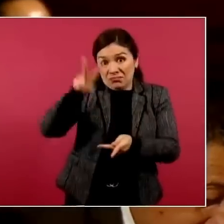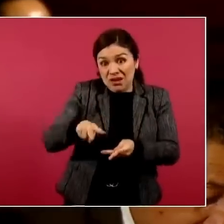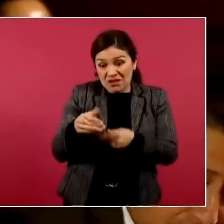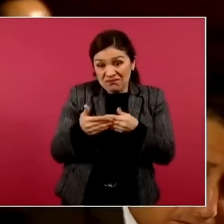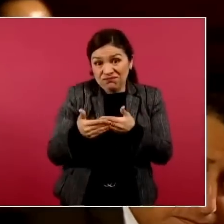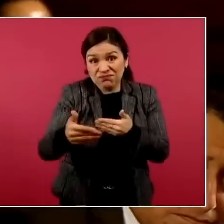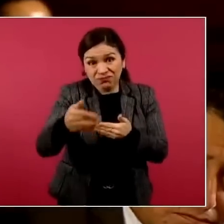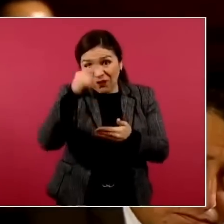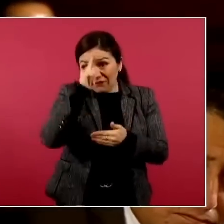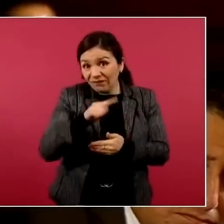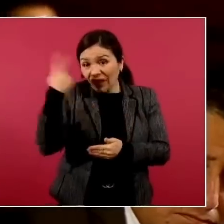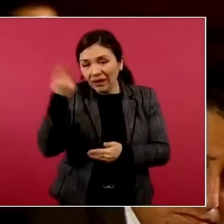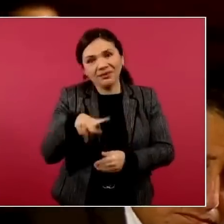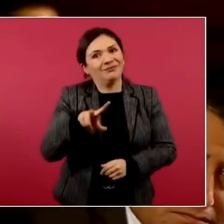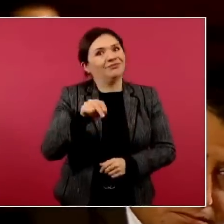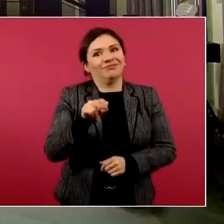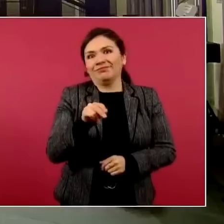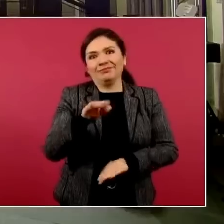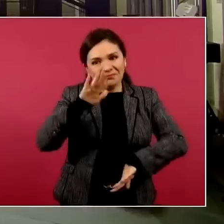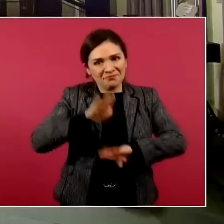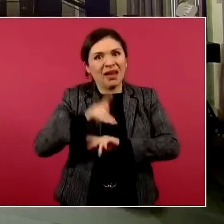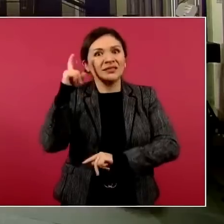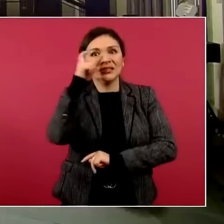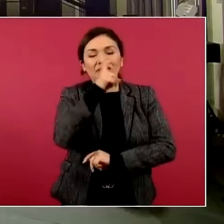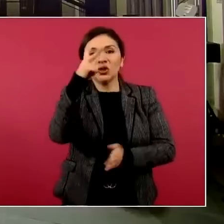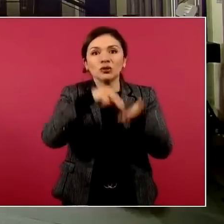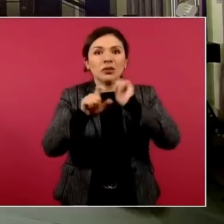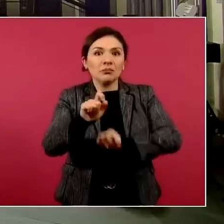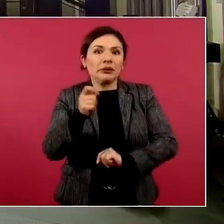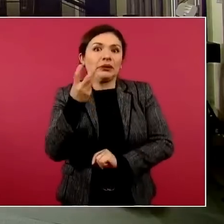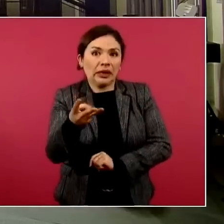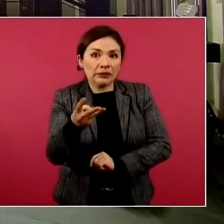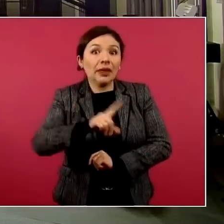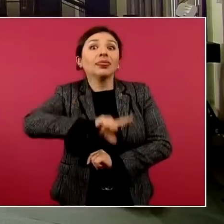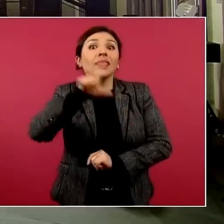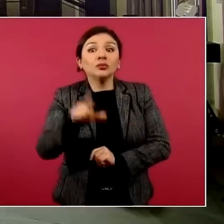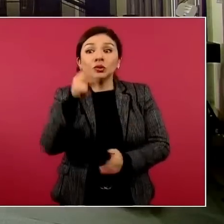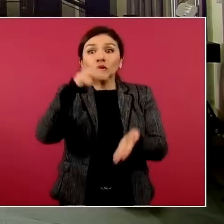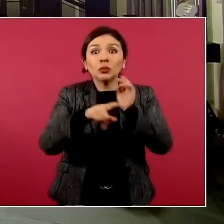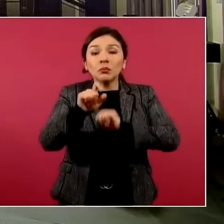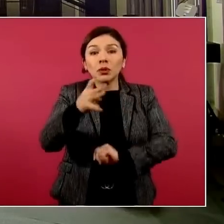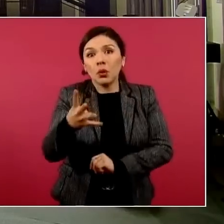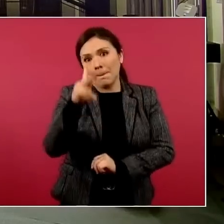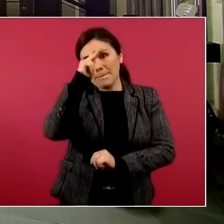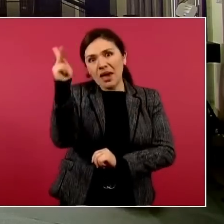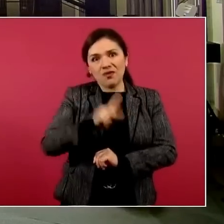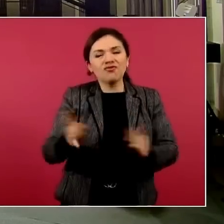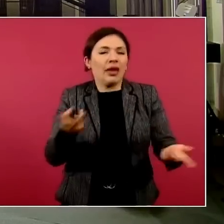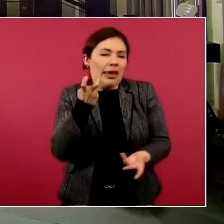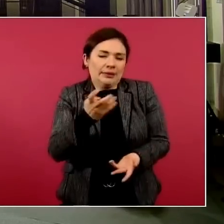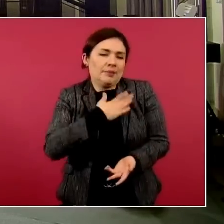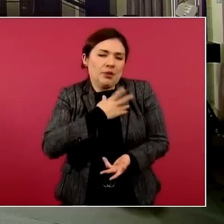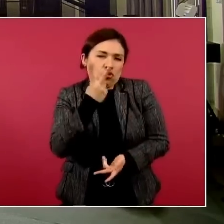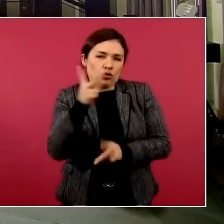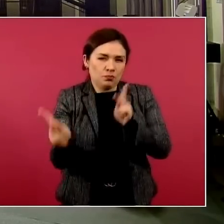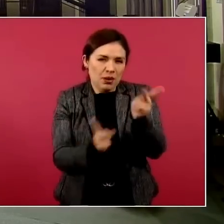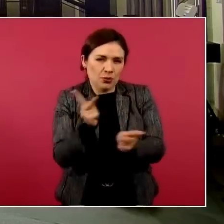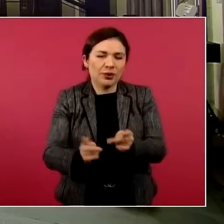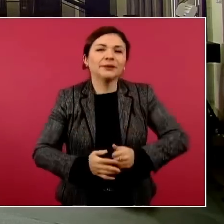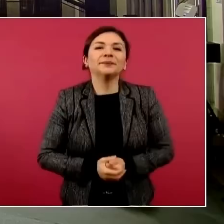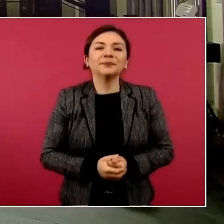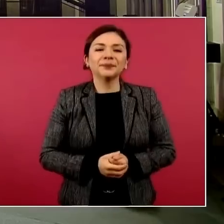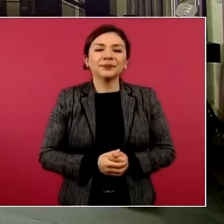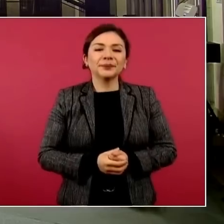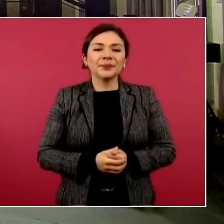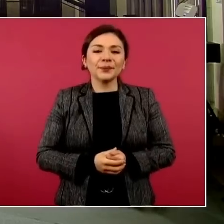viene en 2023 y obviamente después 2024. Serían esas dos mis preguntas.